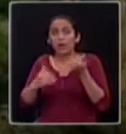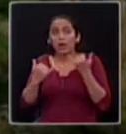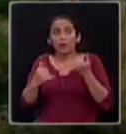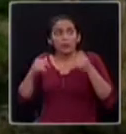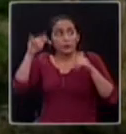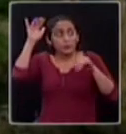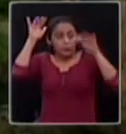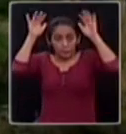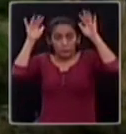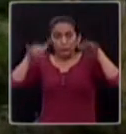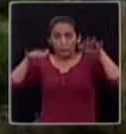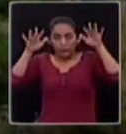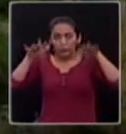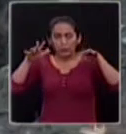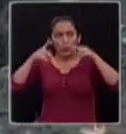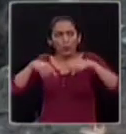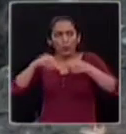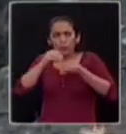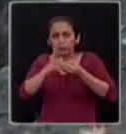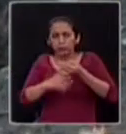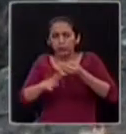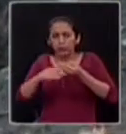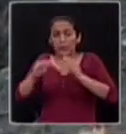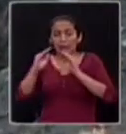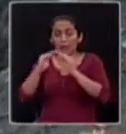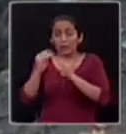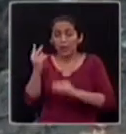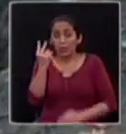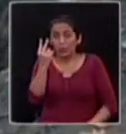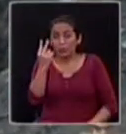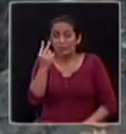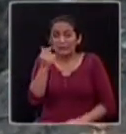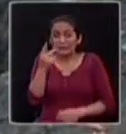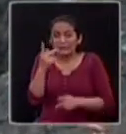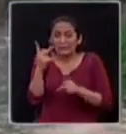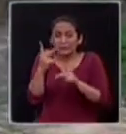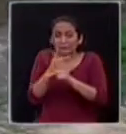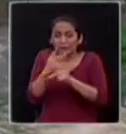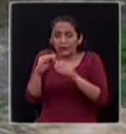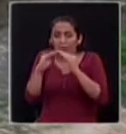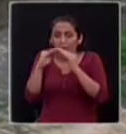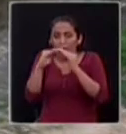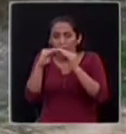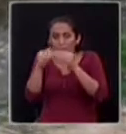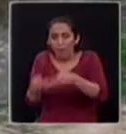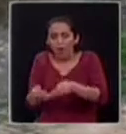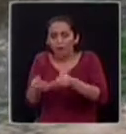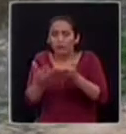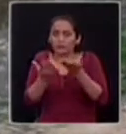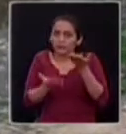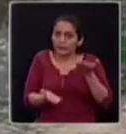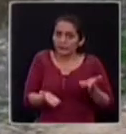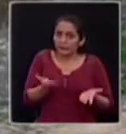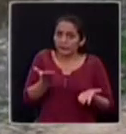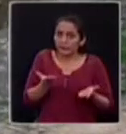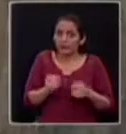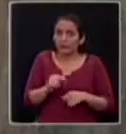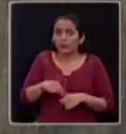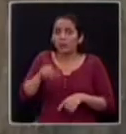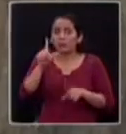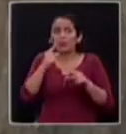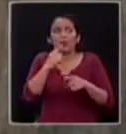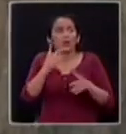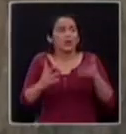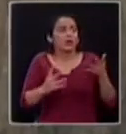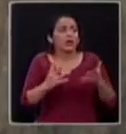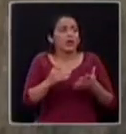son constantes. 2 casas están en peligro inminente de caer. Los afectados piden ayuda. Dicen que no pueden evacuar sus casas